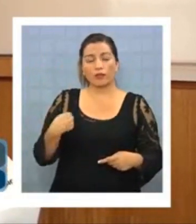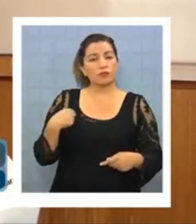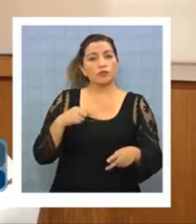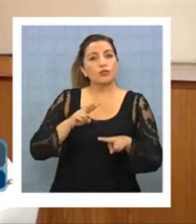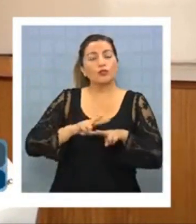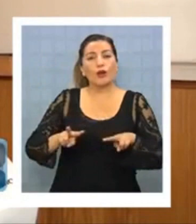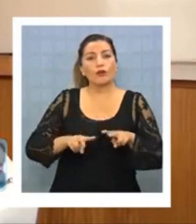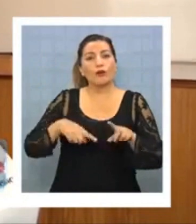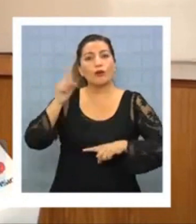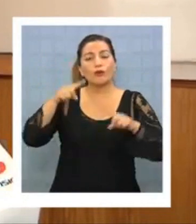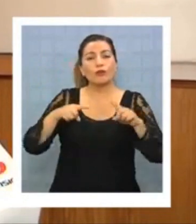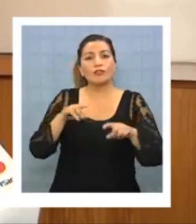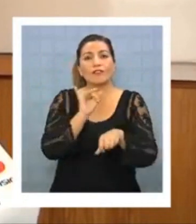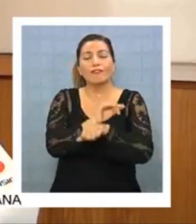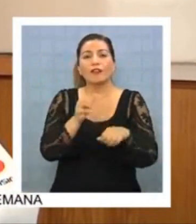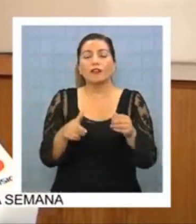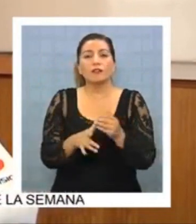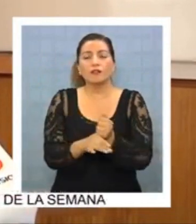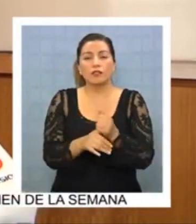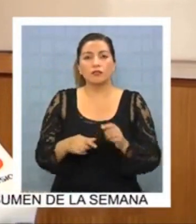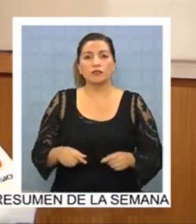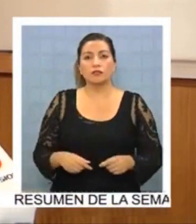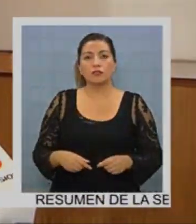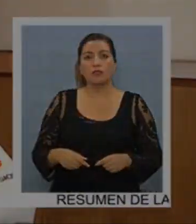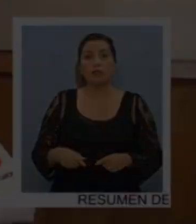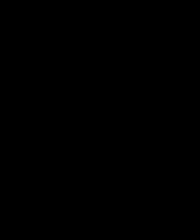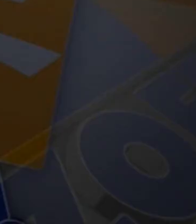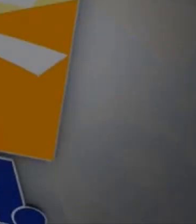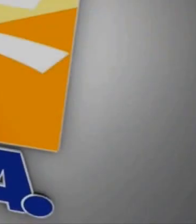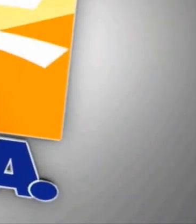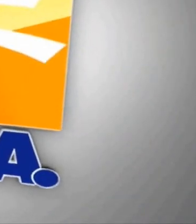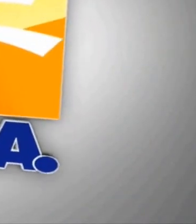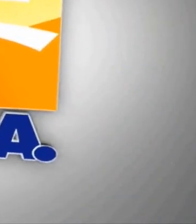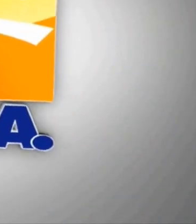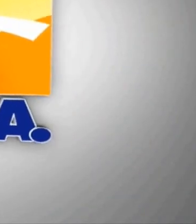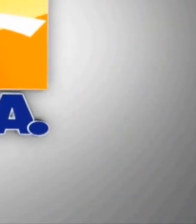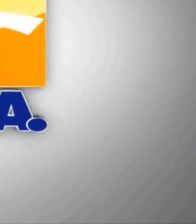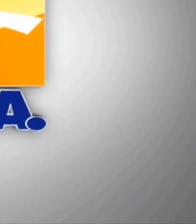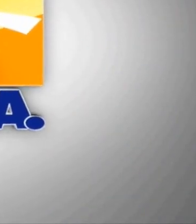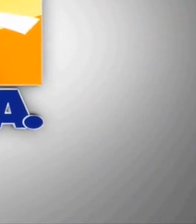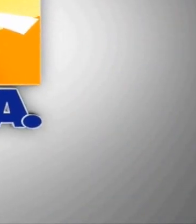hago contrabando. No, si me vienen a comprar es porque me conviene.